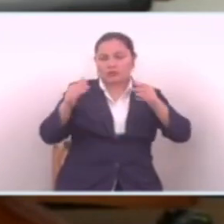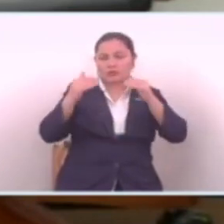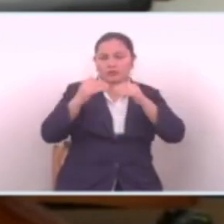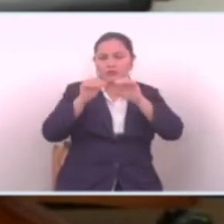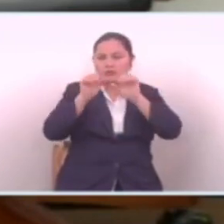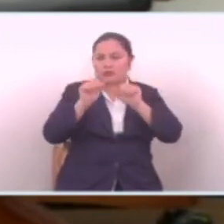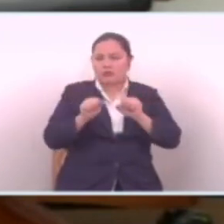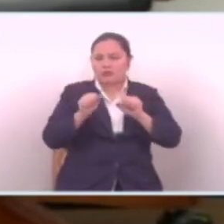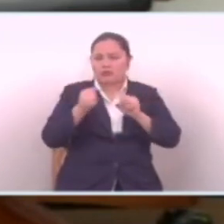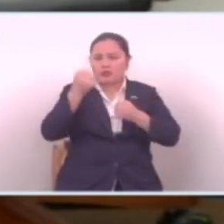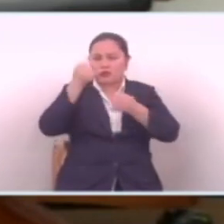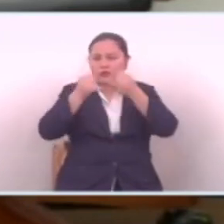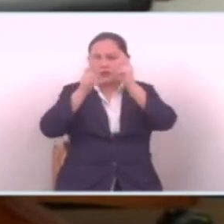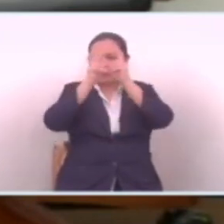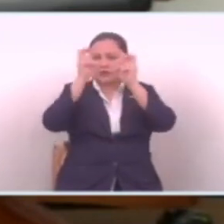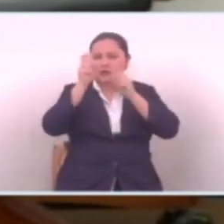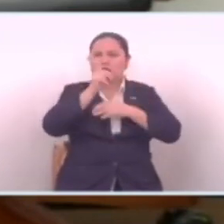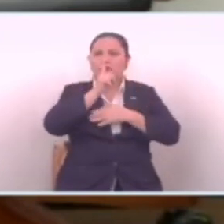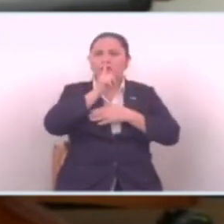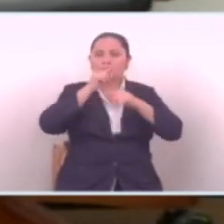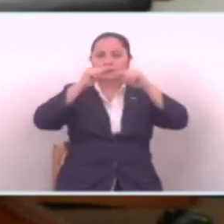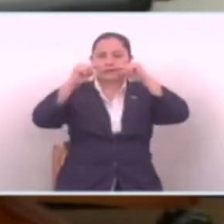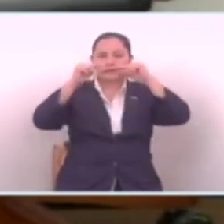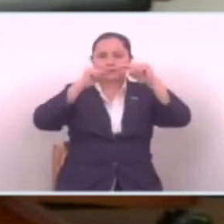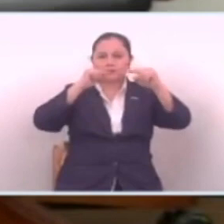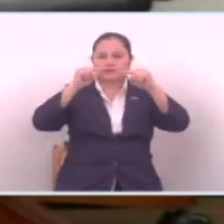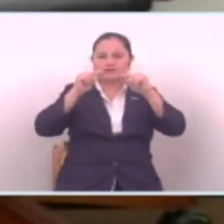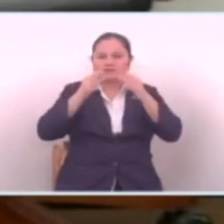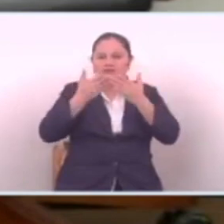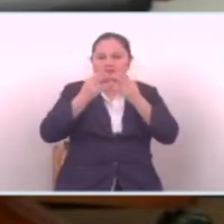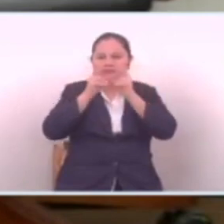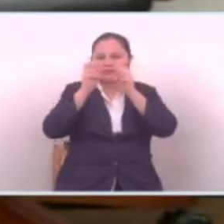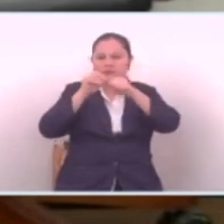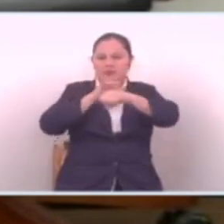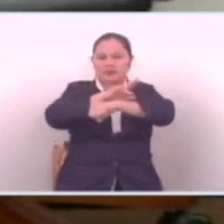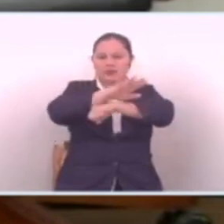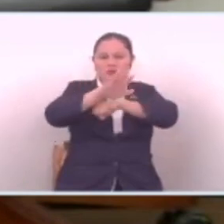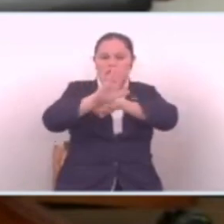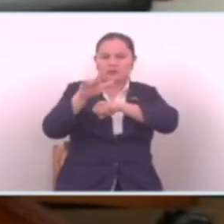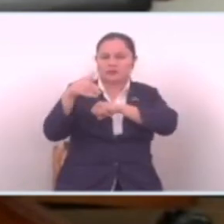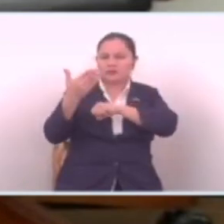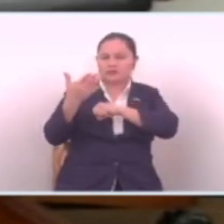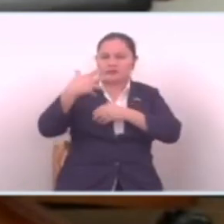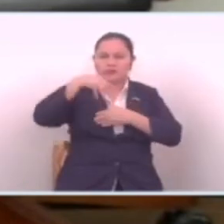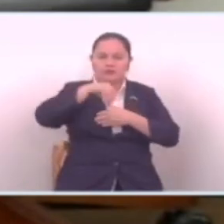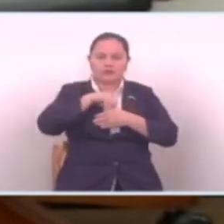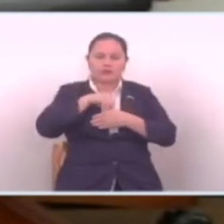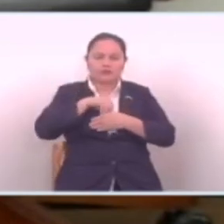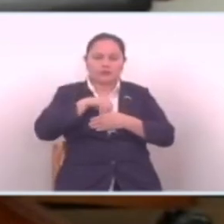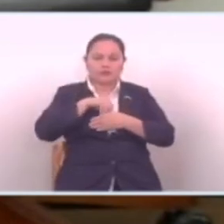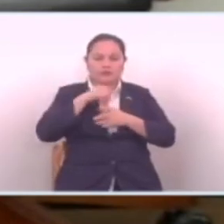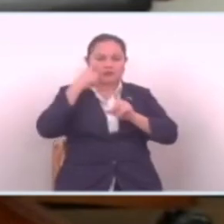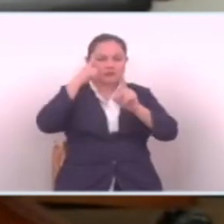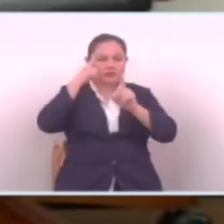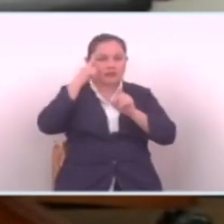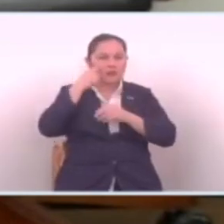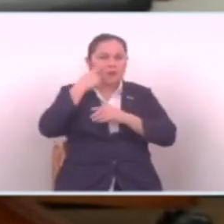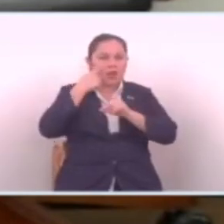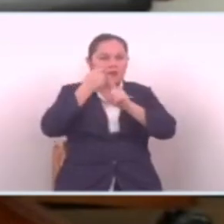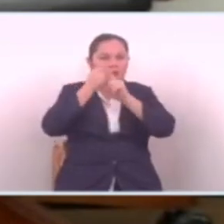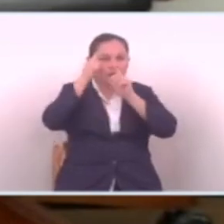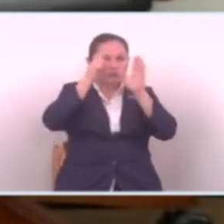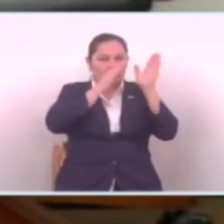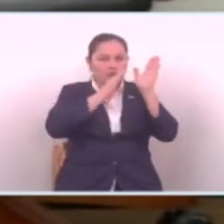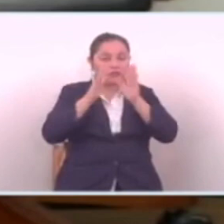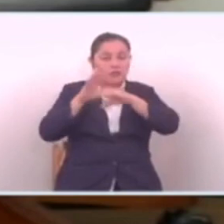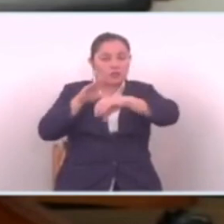podríamos llegar a un tema de silencio administrativo con la repercusiones que trae a cuenta bajo esa lógica es